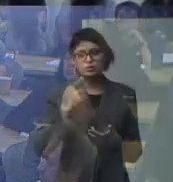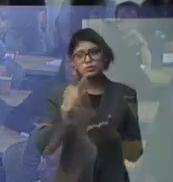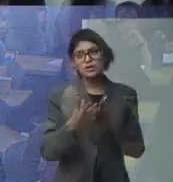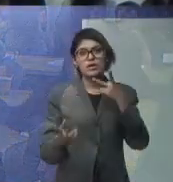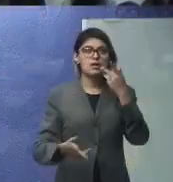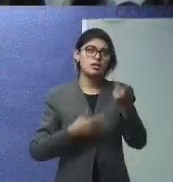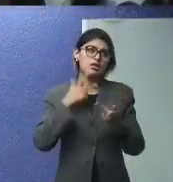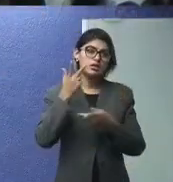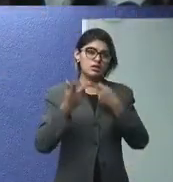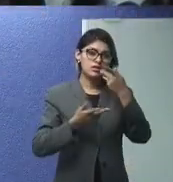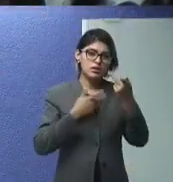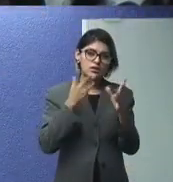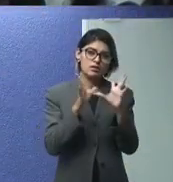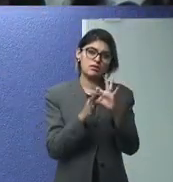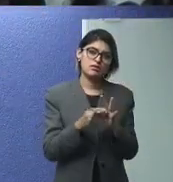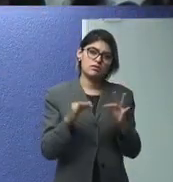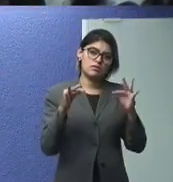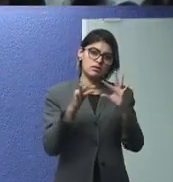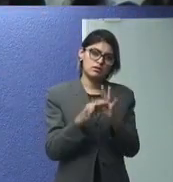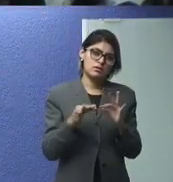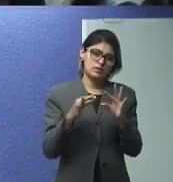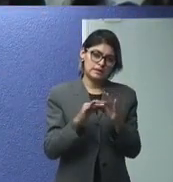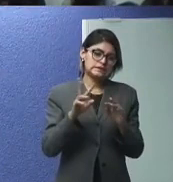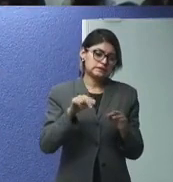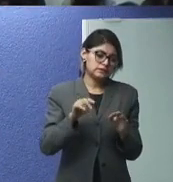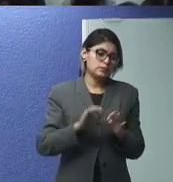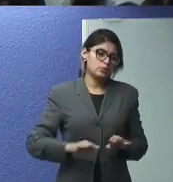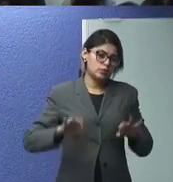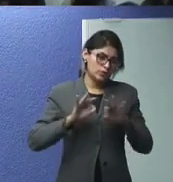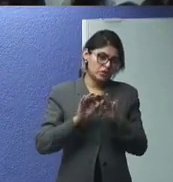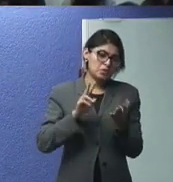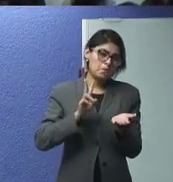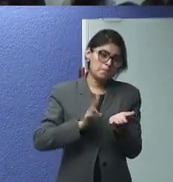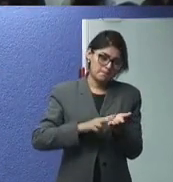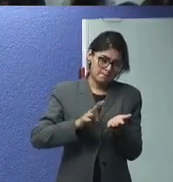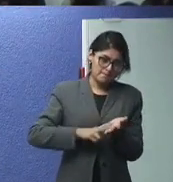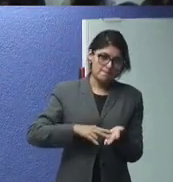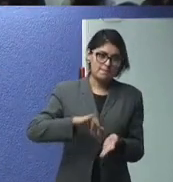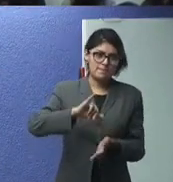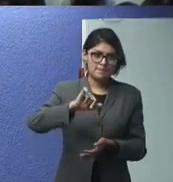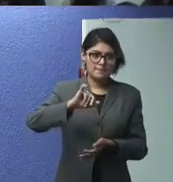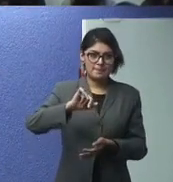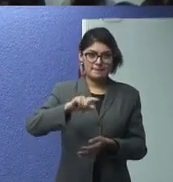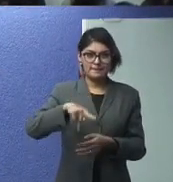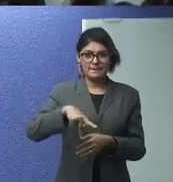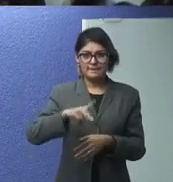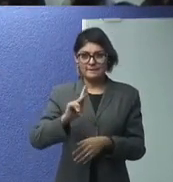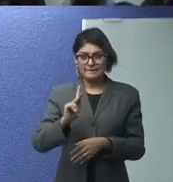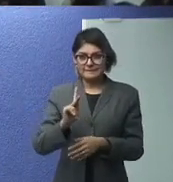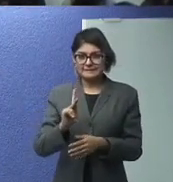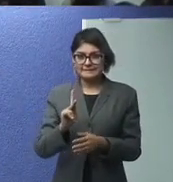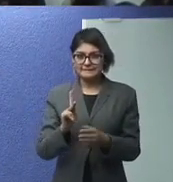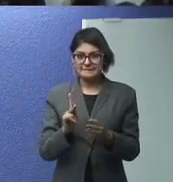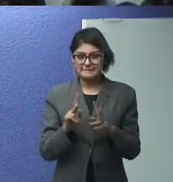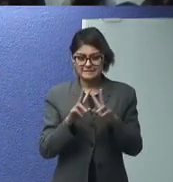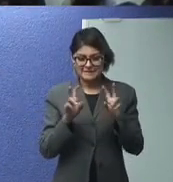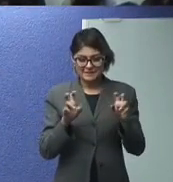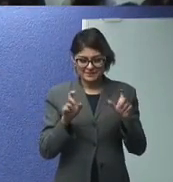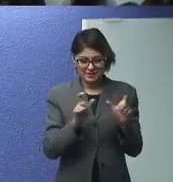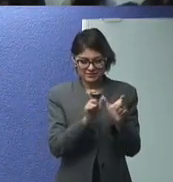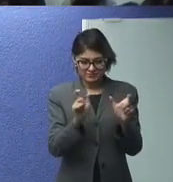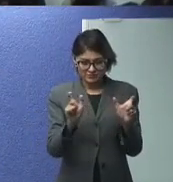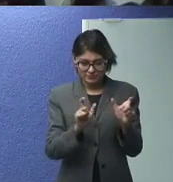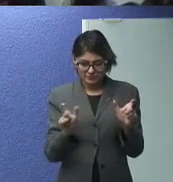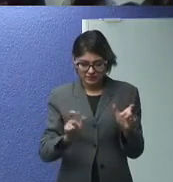que sin duda son valiosos desde quienes han estudiado toda esta cuestión de la temática y de la terminología y